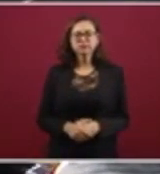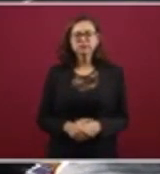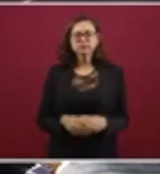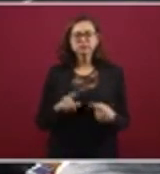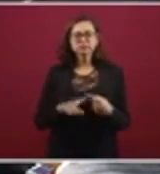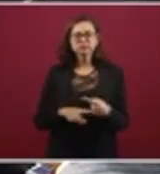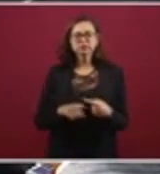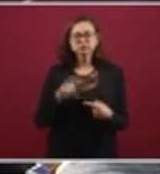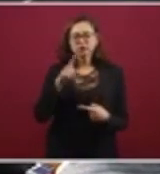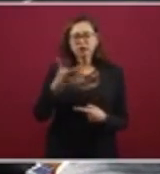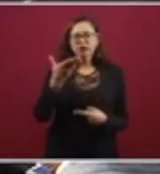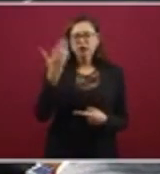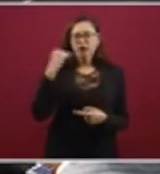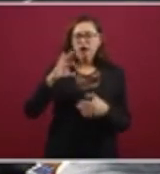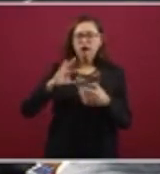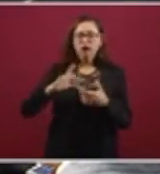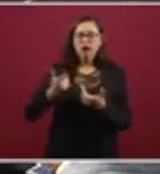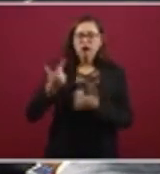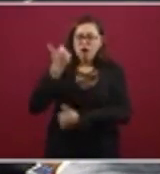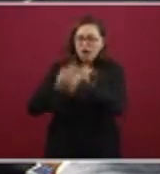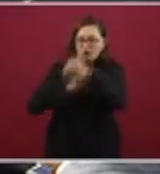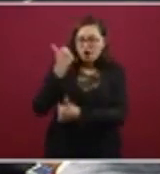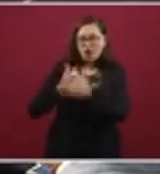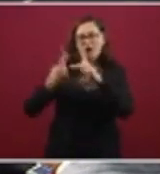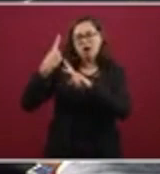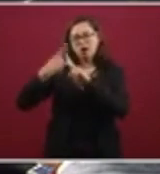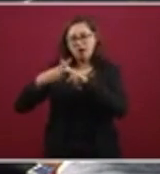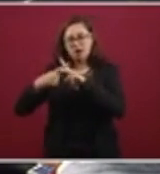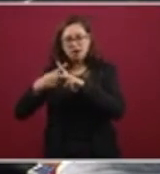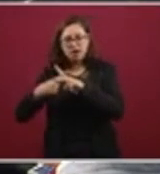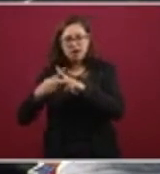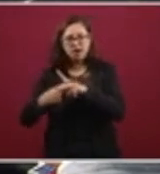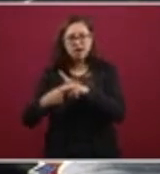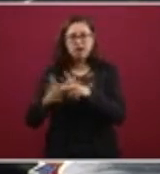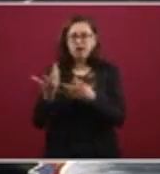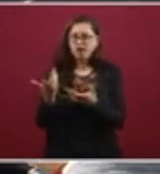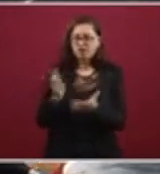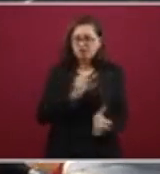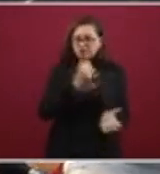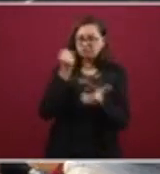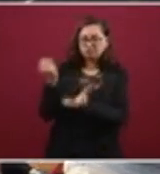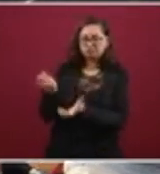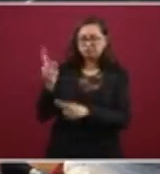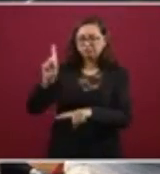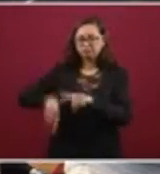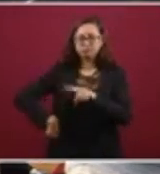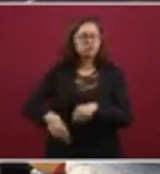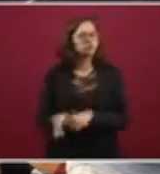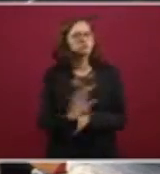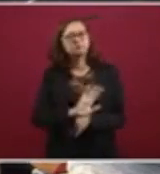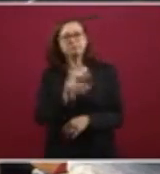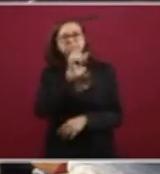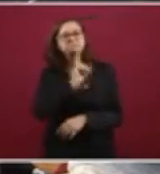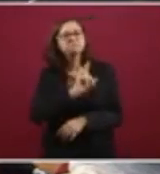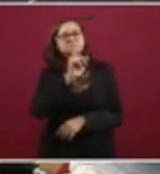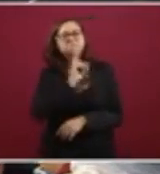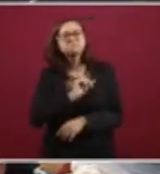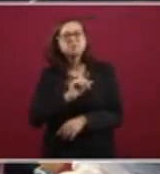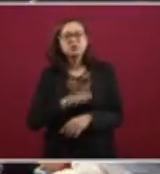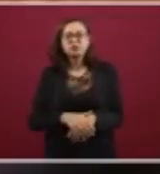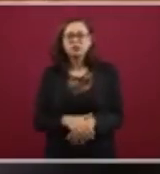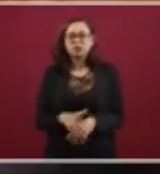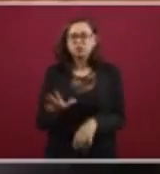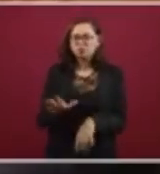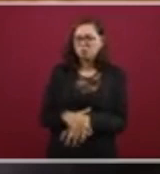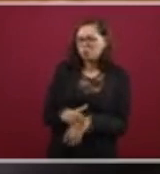Olimpiada Mexicana de Matemáticas para el segundo semestre de este año. Saber si es así, confirmarlo. No es cierto. ¿Y por qué sería, y